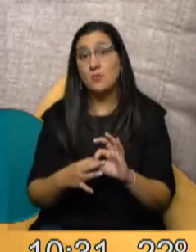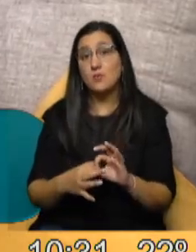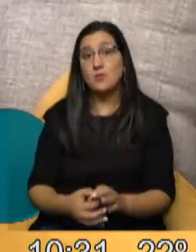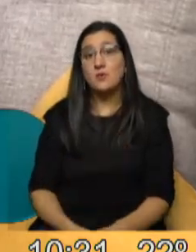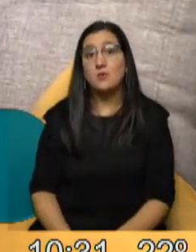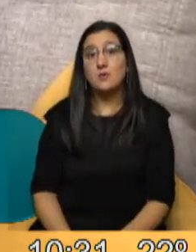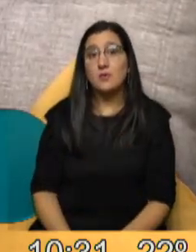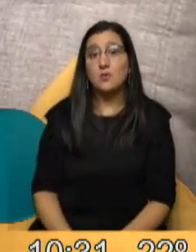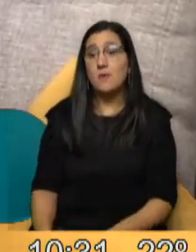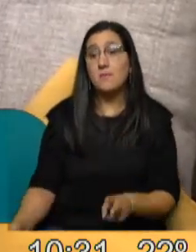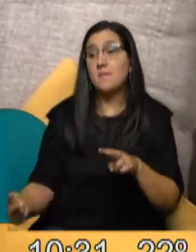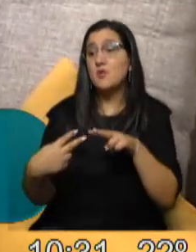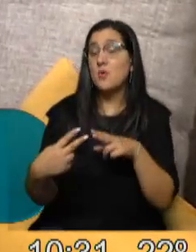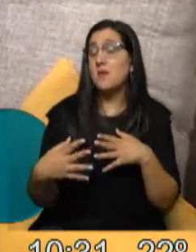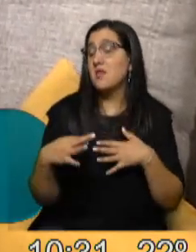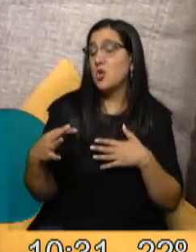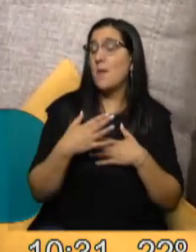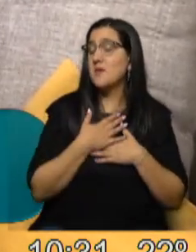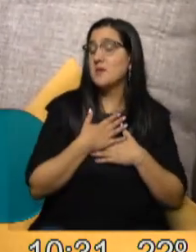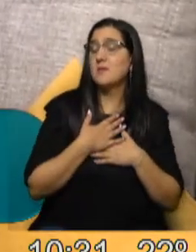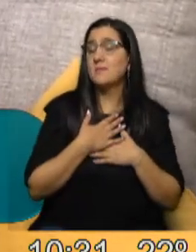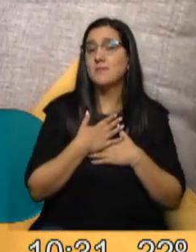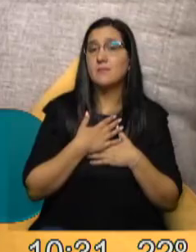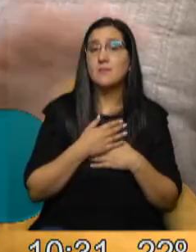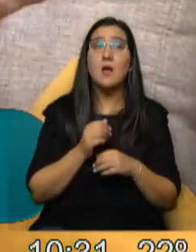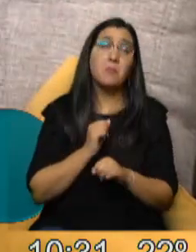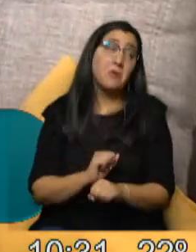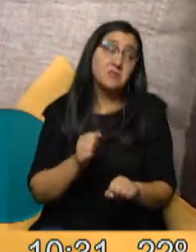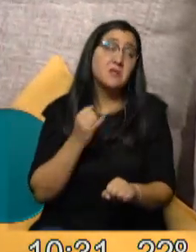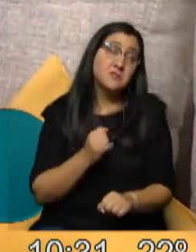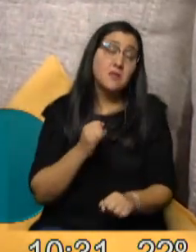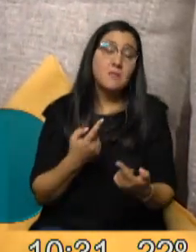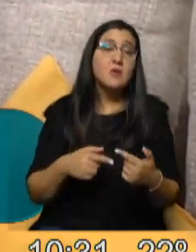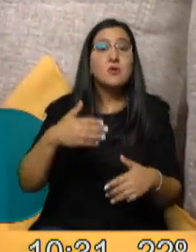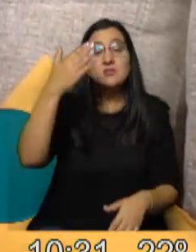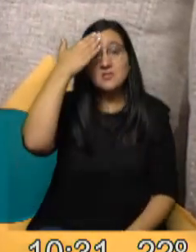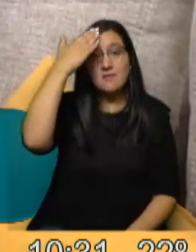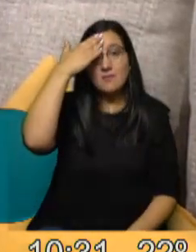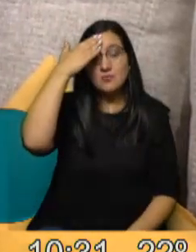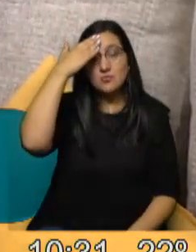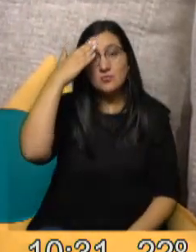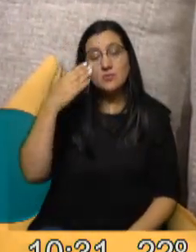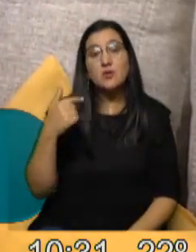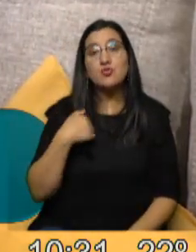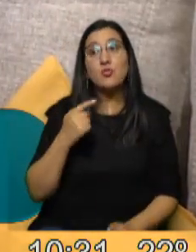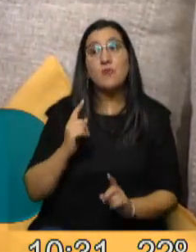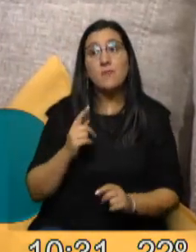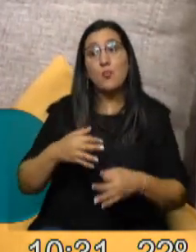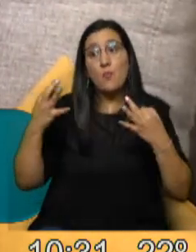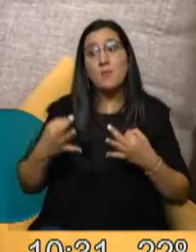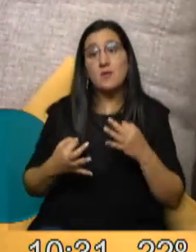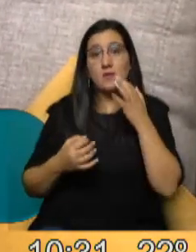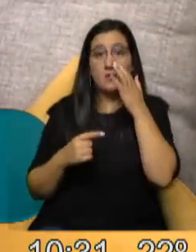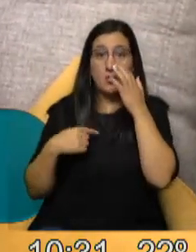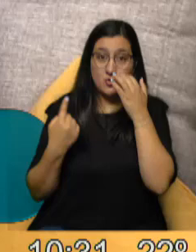esto de me miró y me eligió. Bueno, está. Sí, puede ser que te haya elegido, pero sabemos, tenemos que saber con lo que estamos jugando. Nosotros te miramos y te